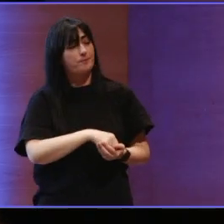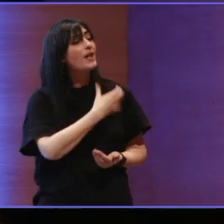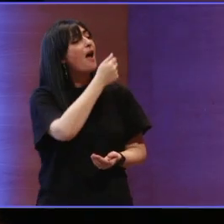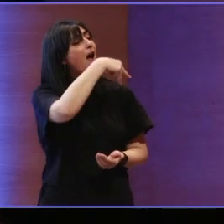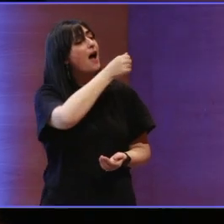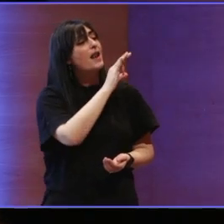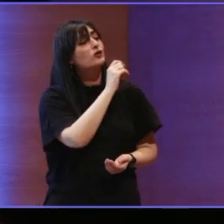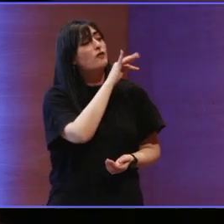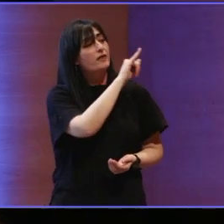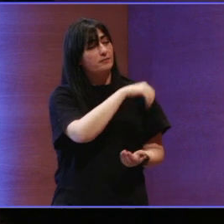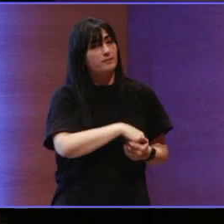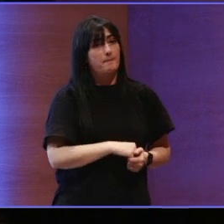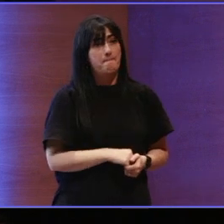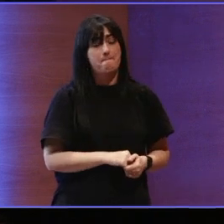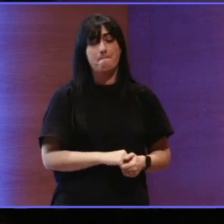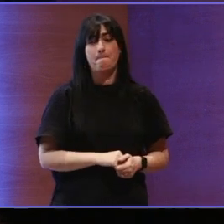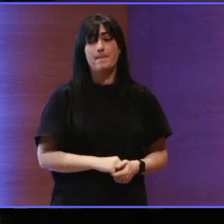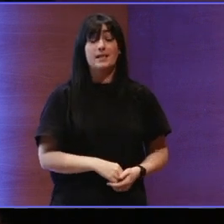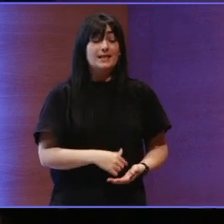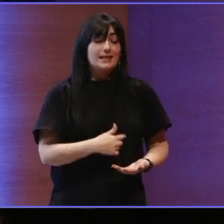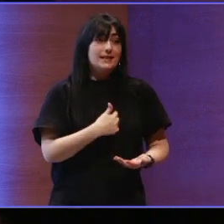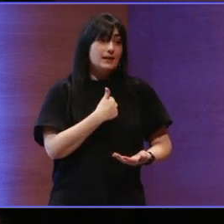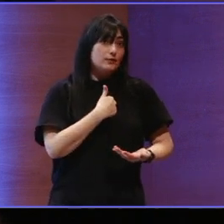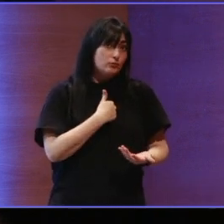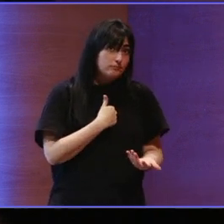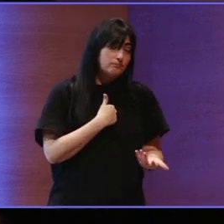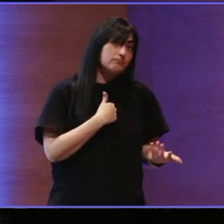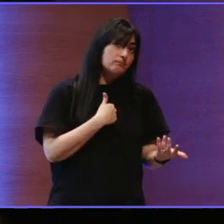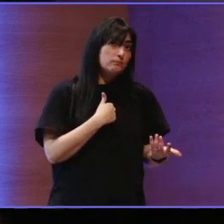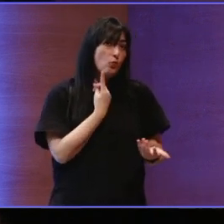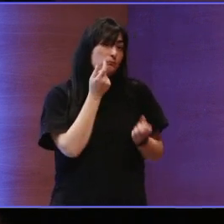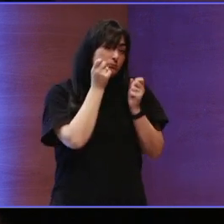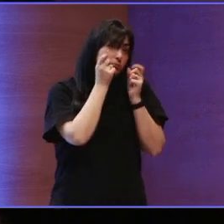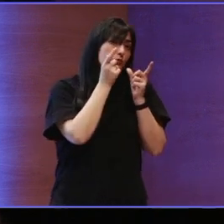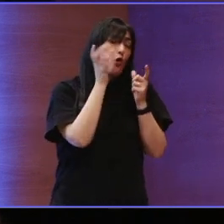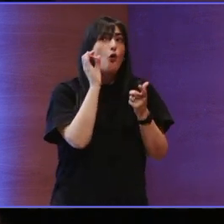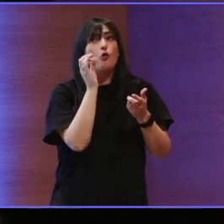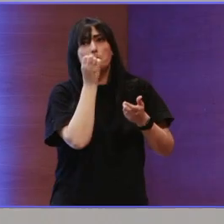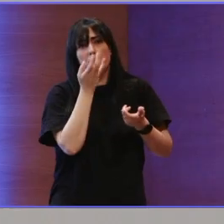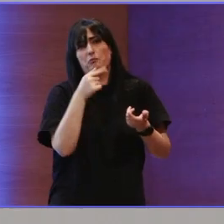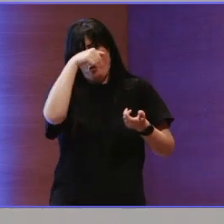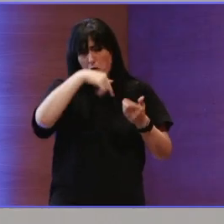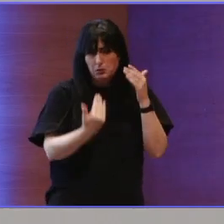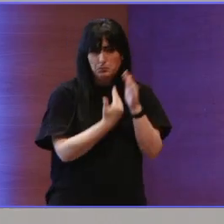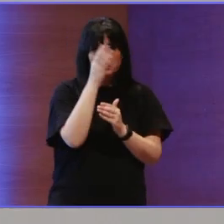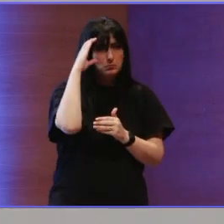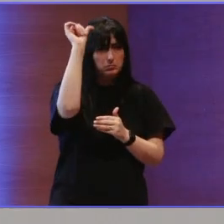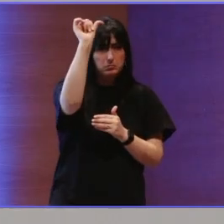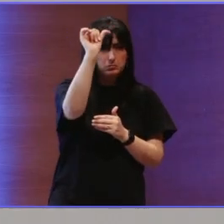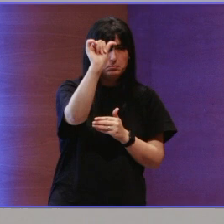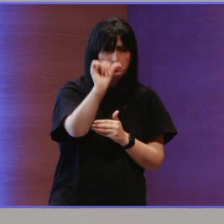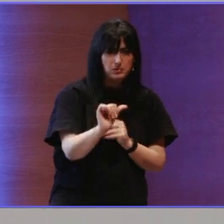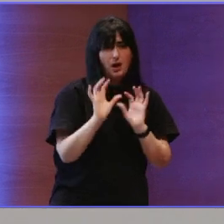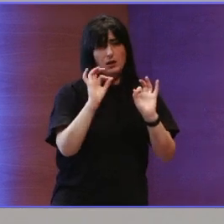yo el uno de los descubrimientos que o algo de lo que he oído a lo largo del l que me ha hecho así